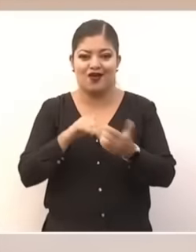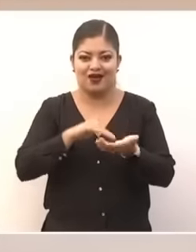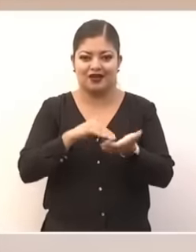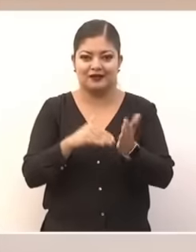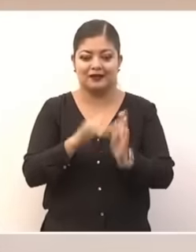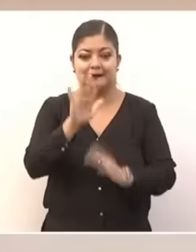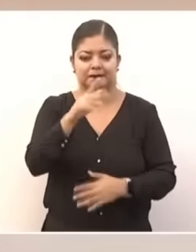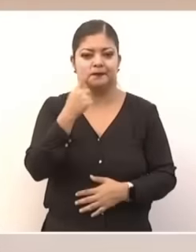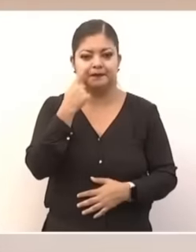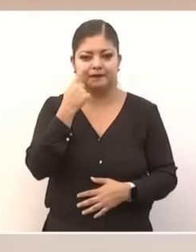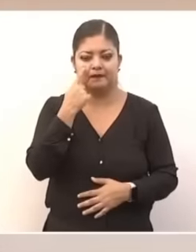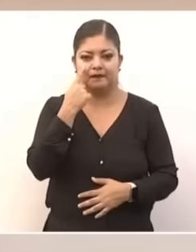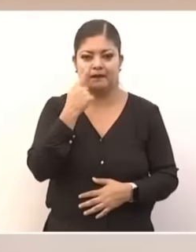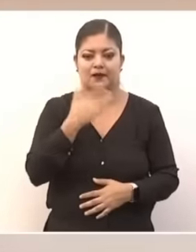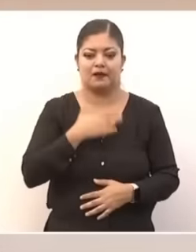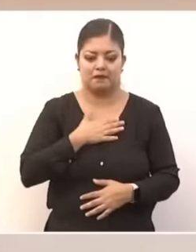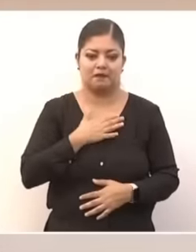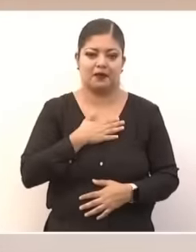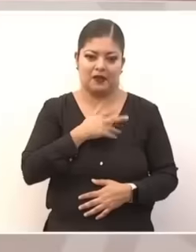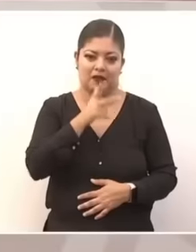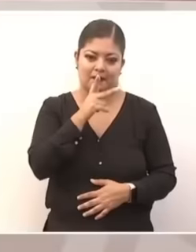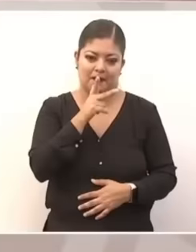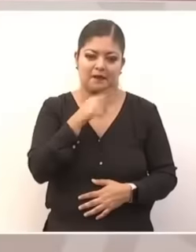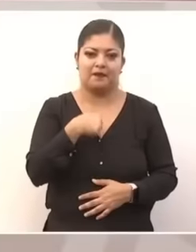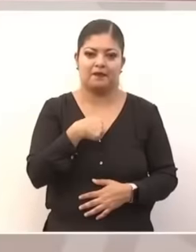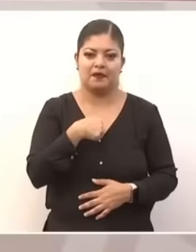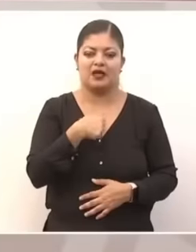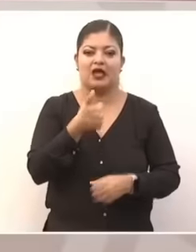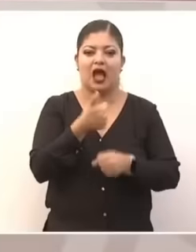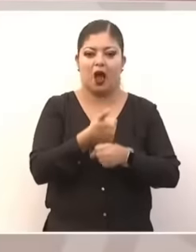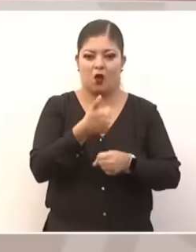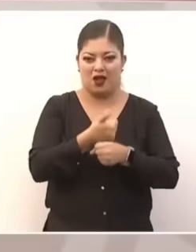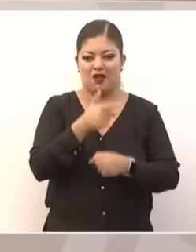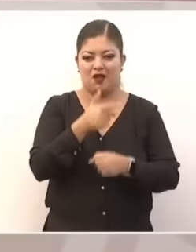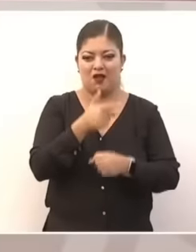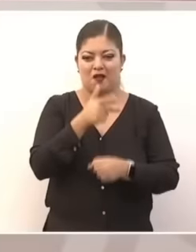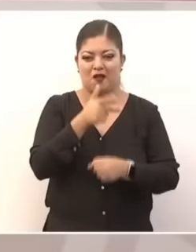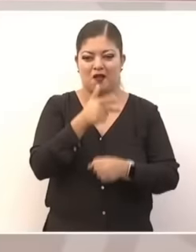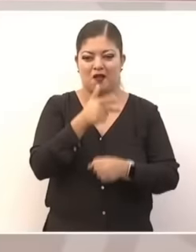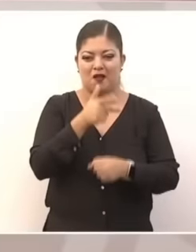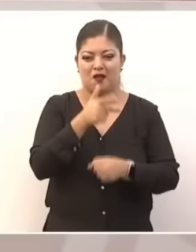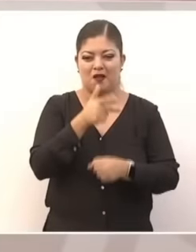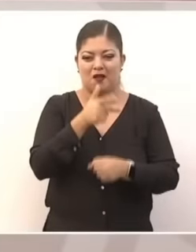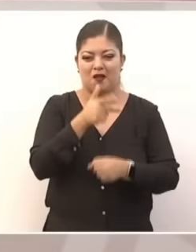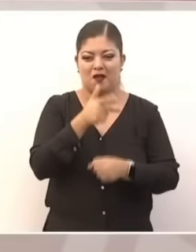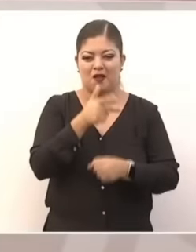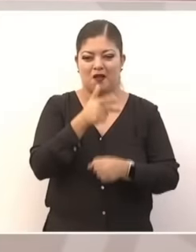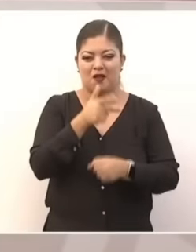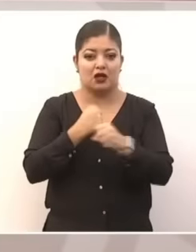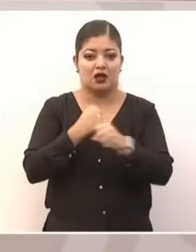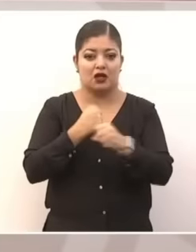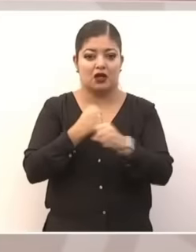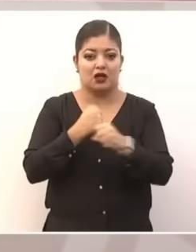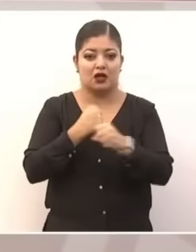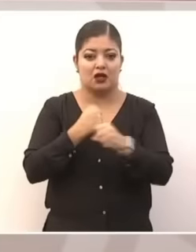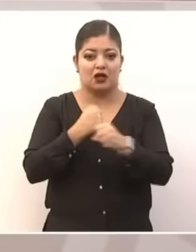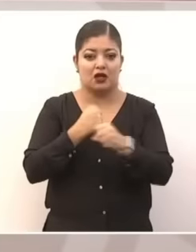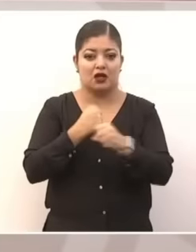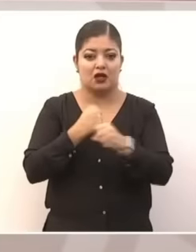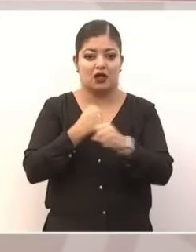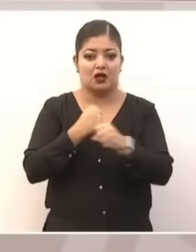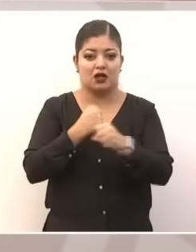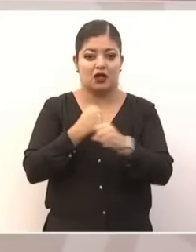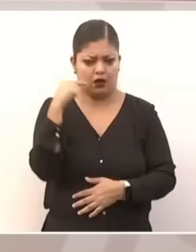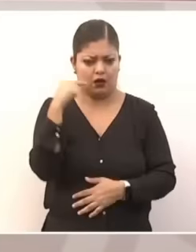que mi padre, mis abuelos paternos, durante muchos años vivieron en Guadalajara,